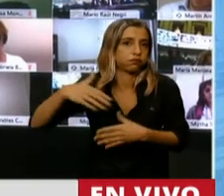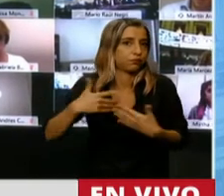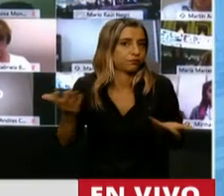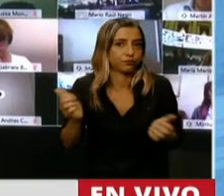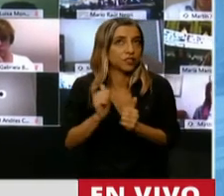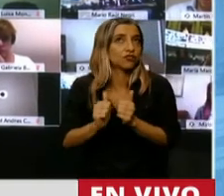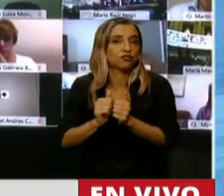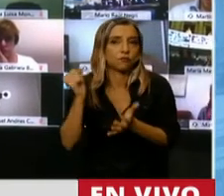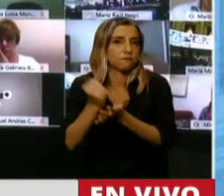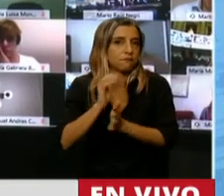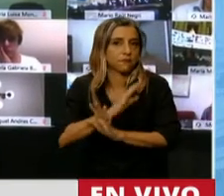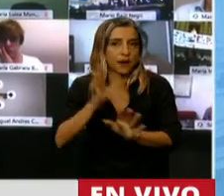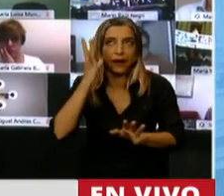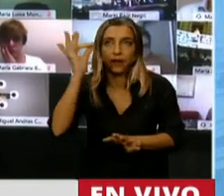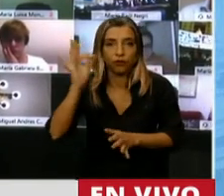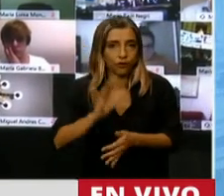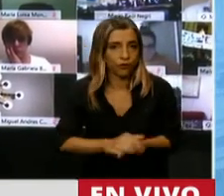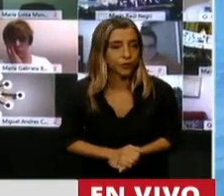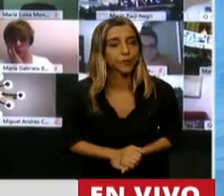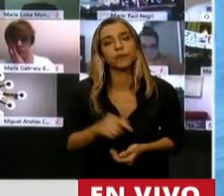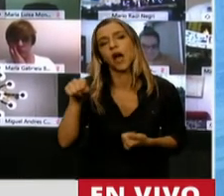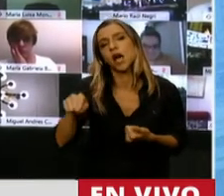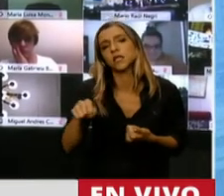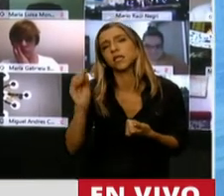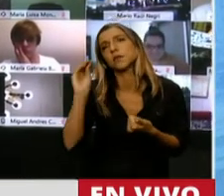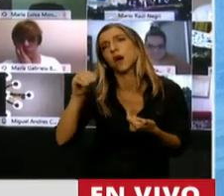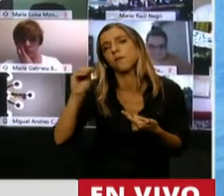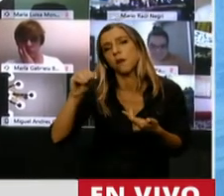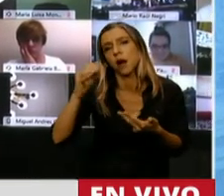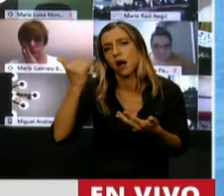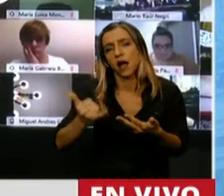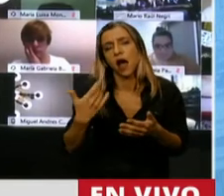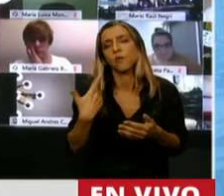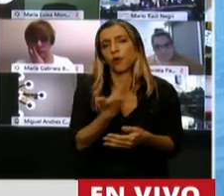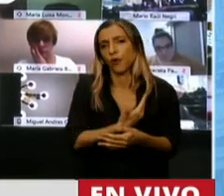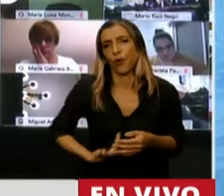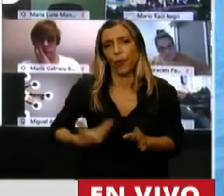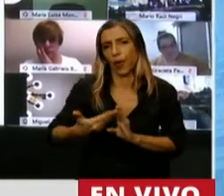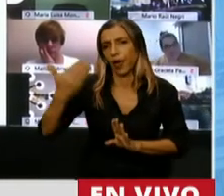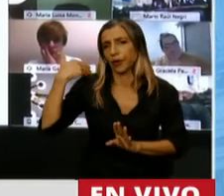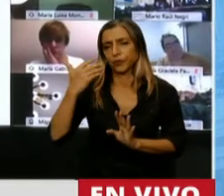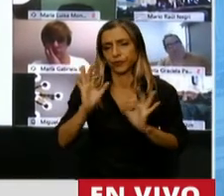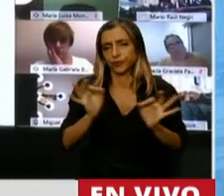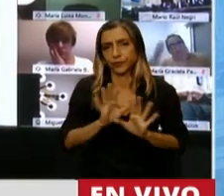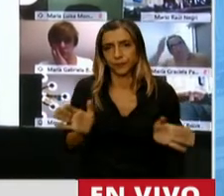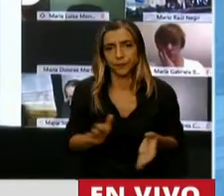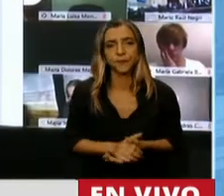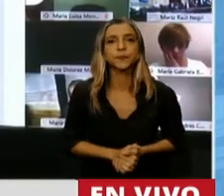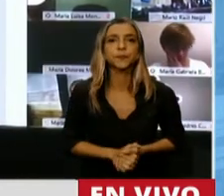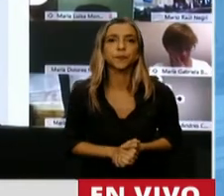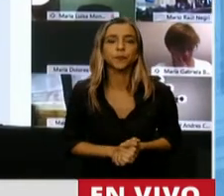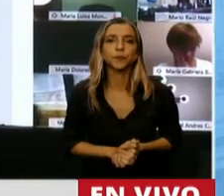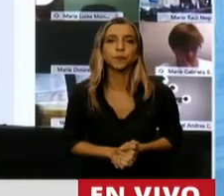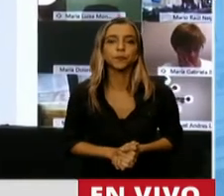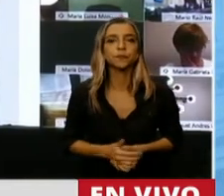sumar muchos más detalles de lo que fue el gobierno anterior pero voy a